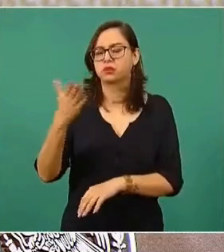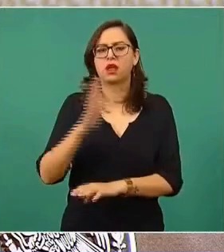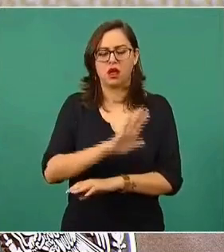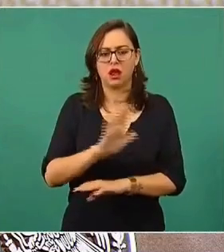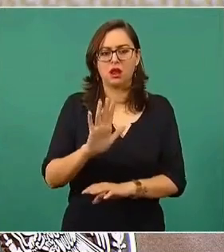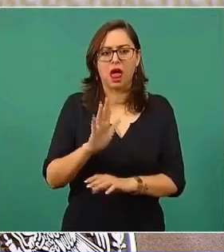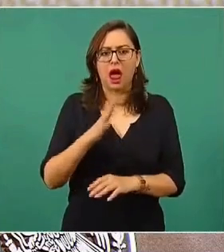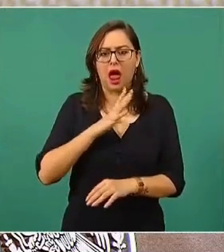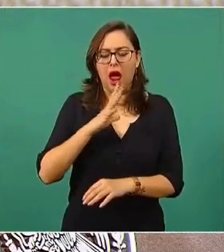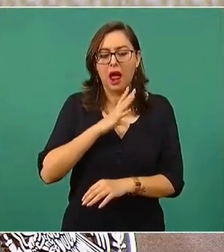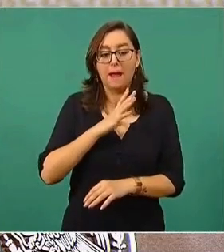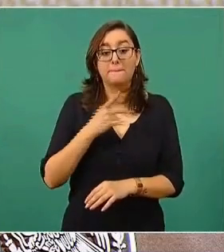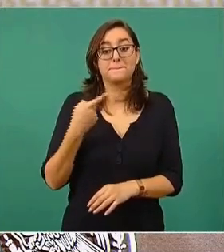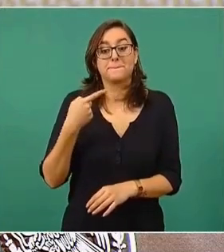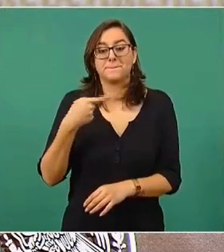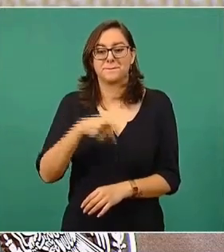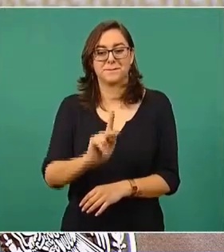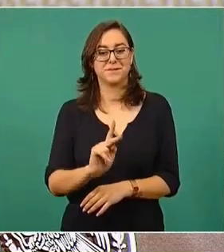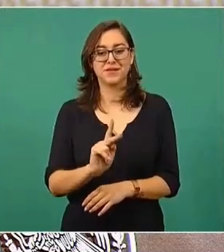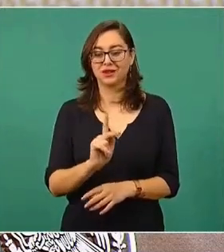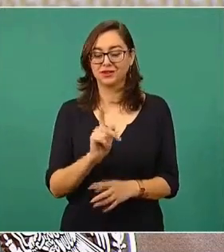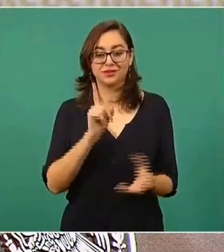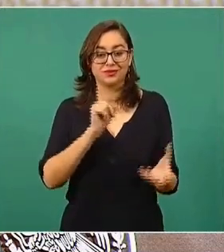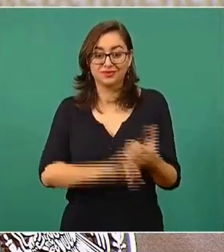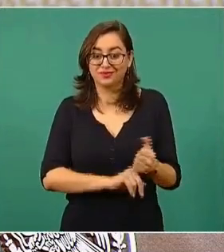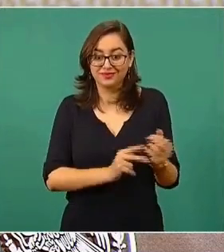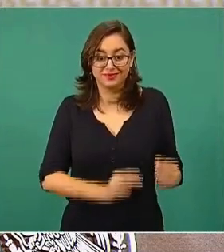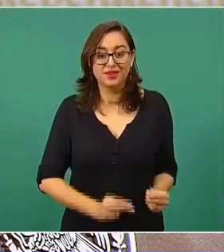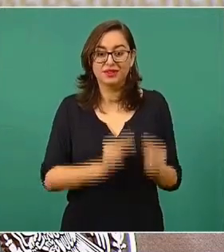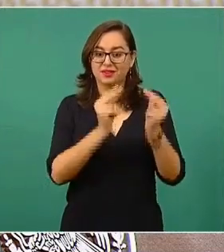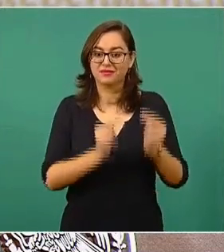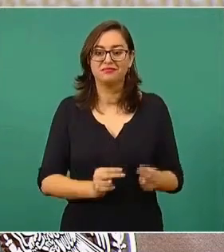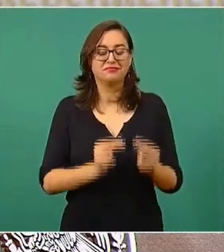era un lucrativo negocio.